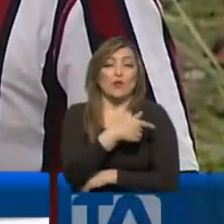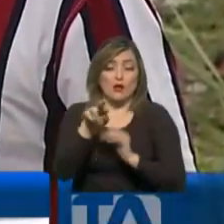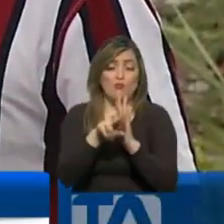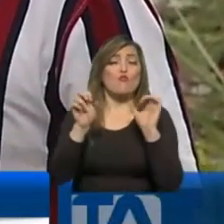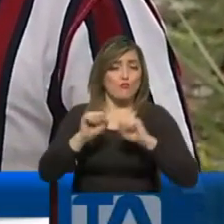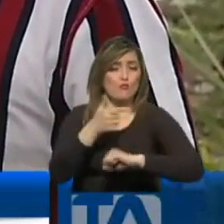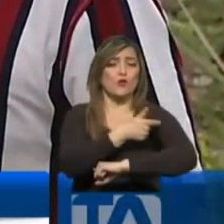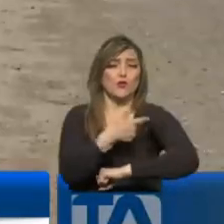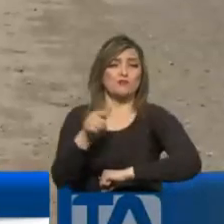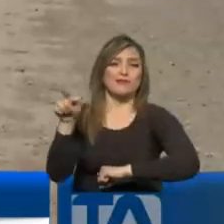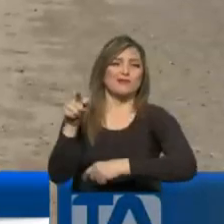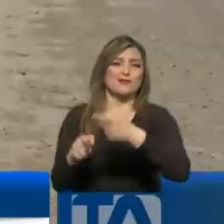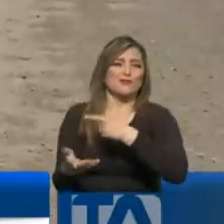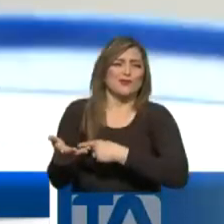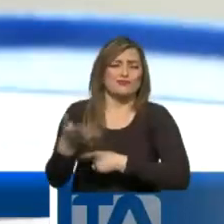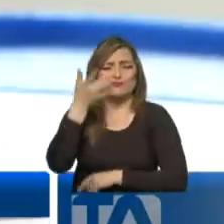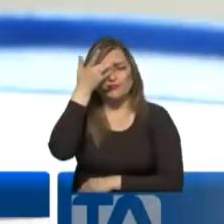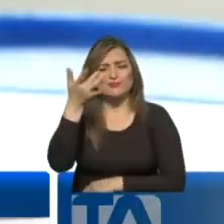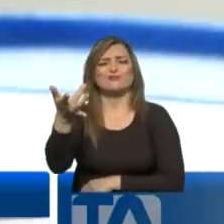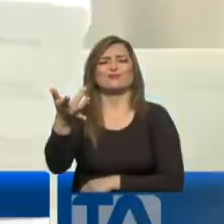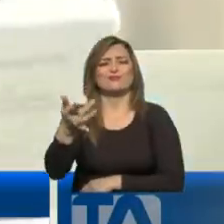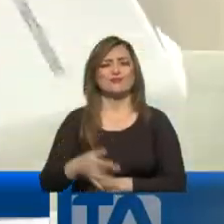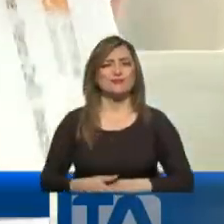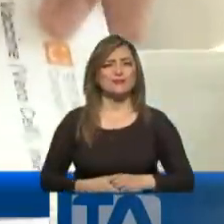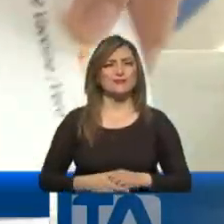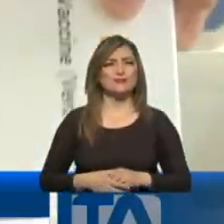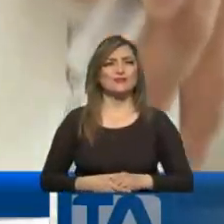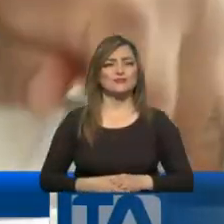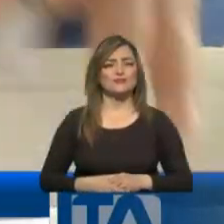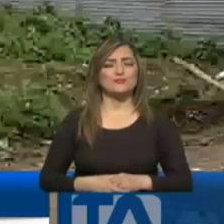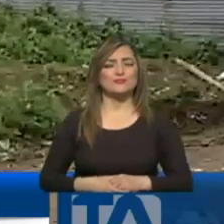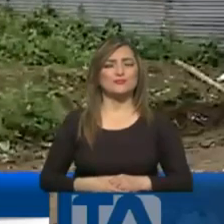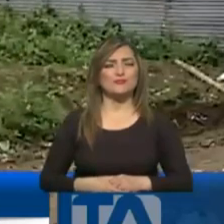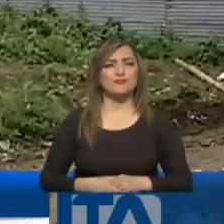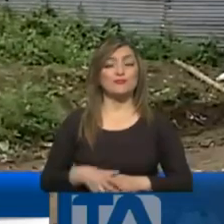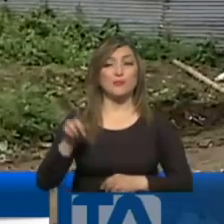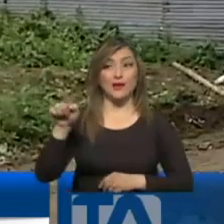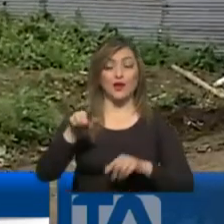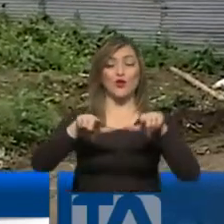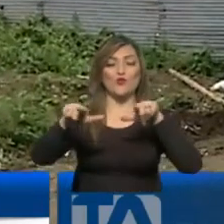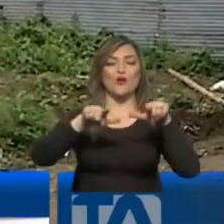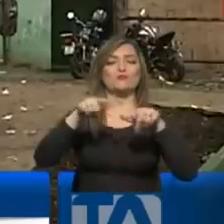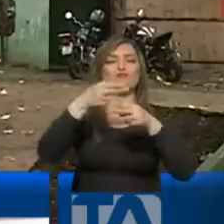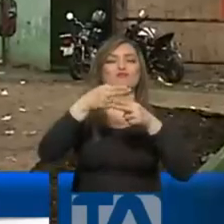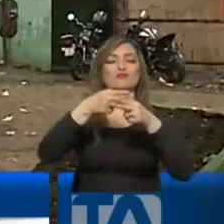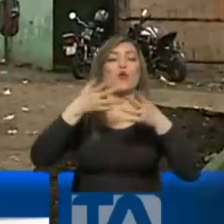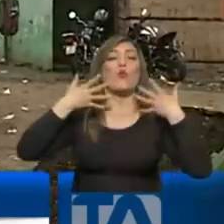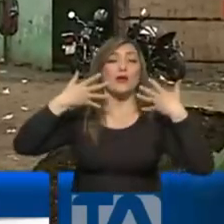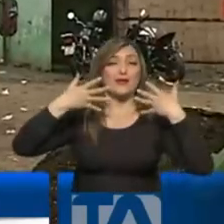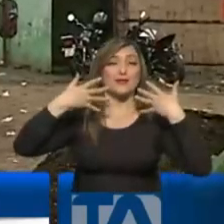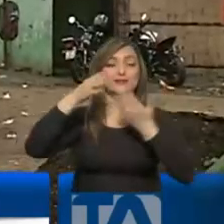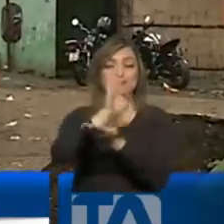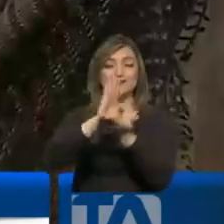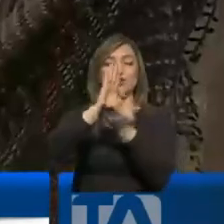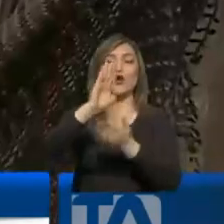los requisitos para recibir la vacuna contra el coronavirus, pero a pesar de eso, no han sido vacunados. Este sector es Monte Sinaí, forma parte